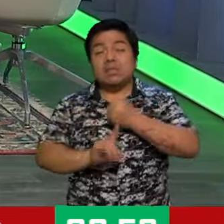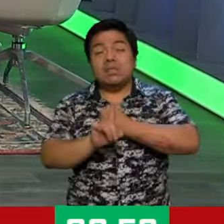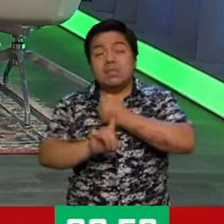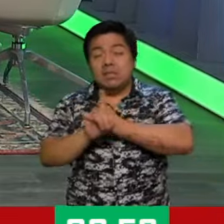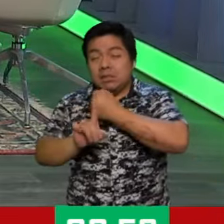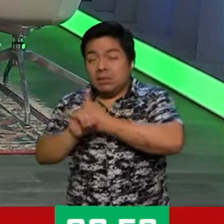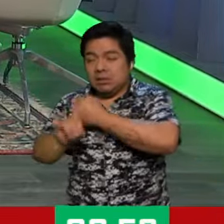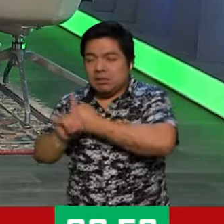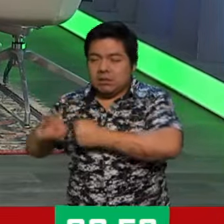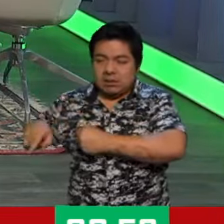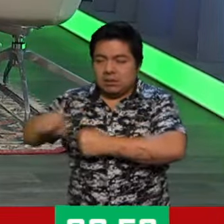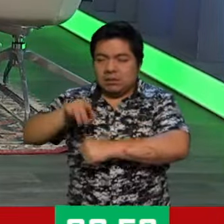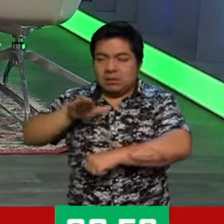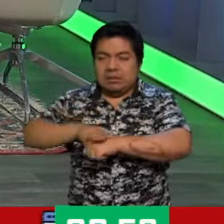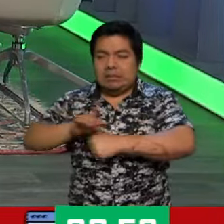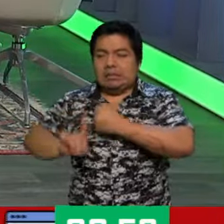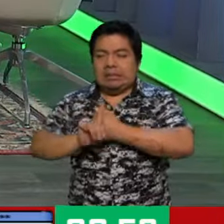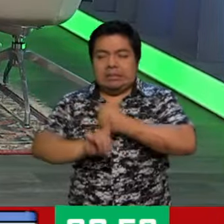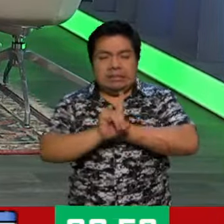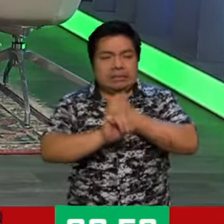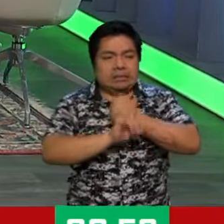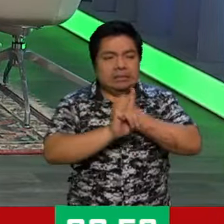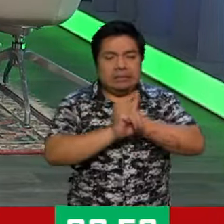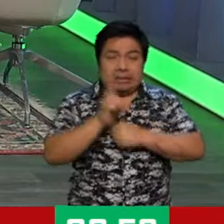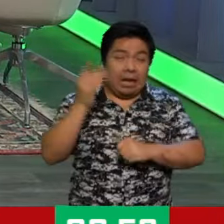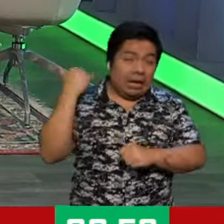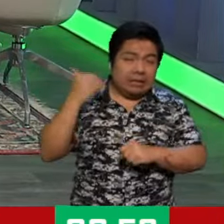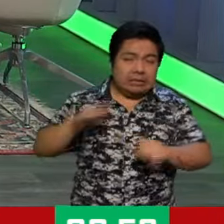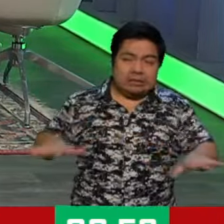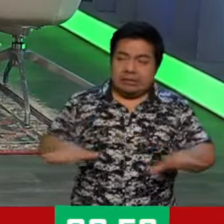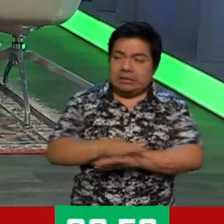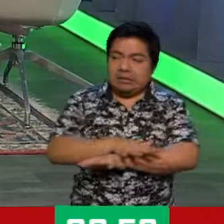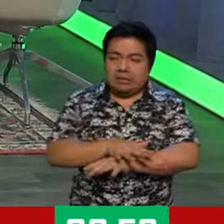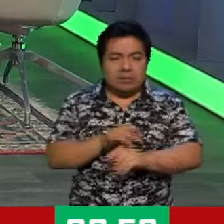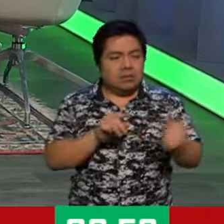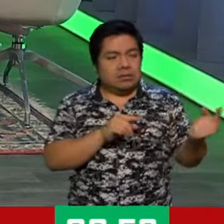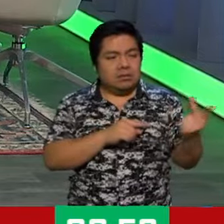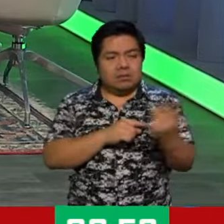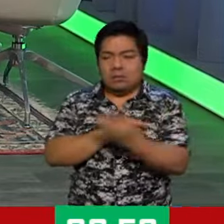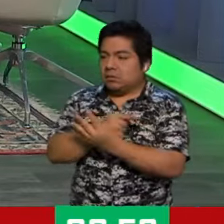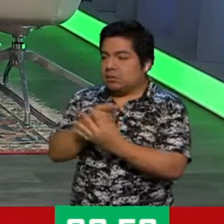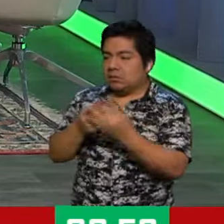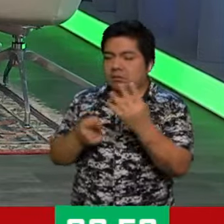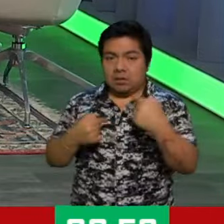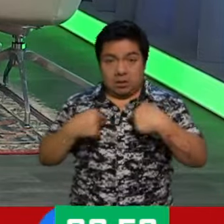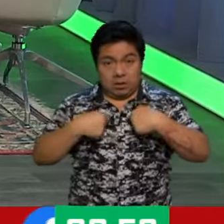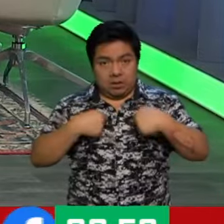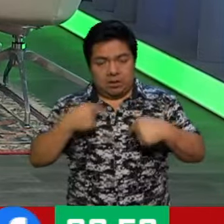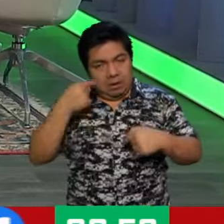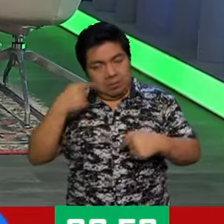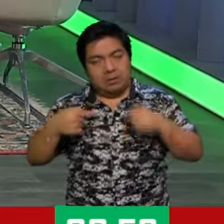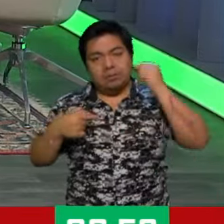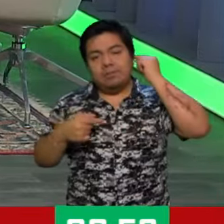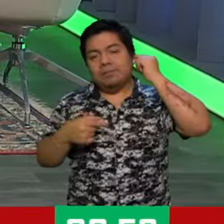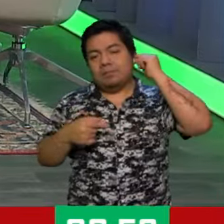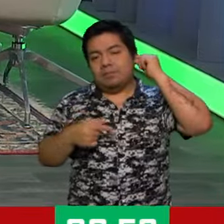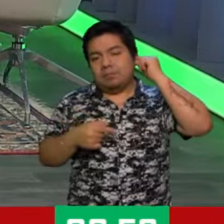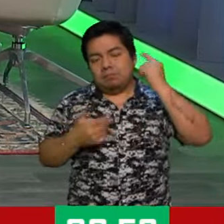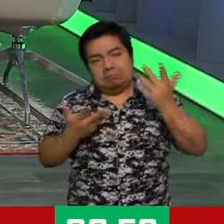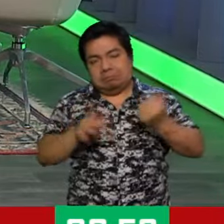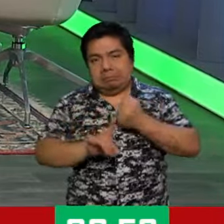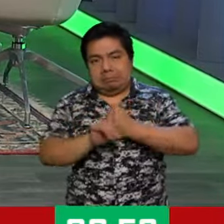han enfrentado desde que dieron el paso. A ver, que nos cuenten alguno. Bueno, yo en lo personal, la mayor